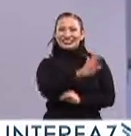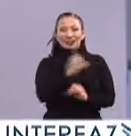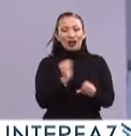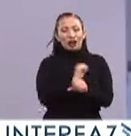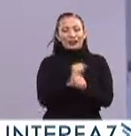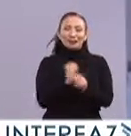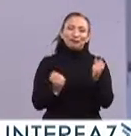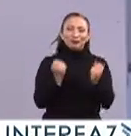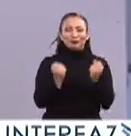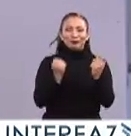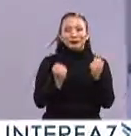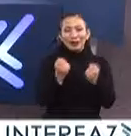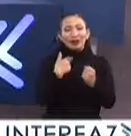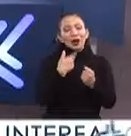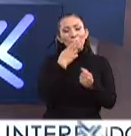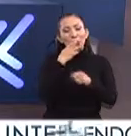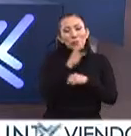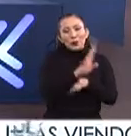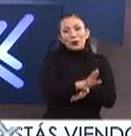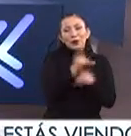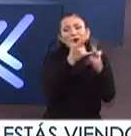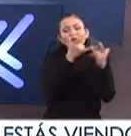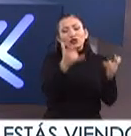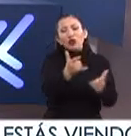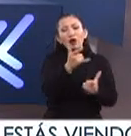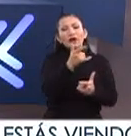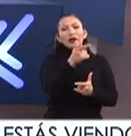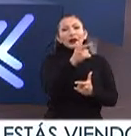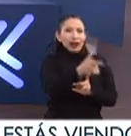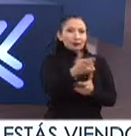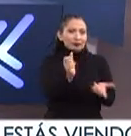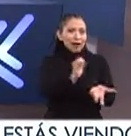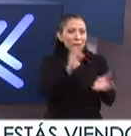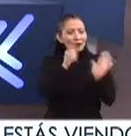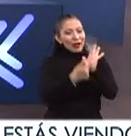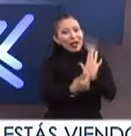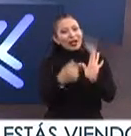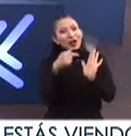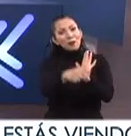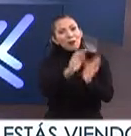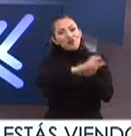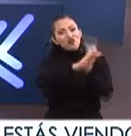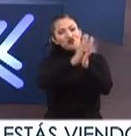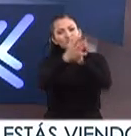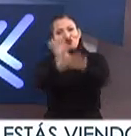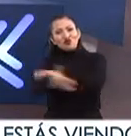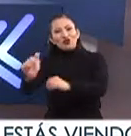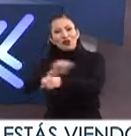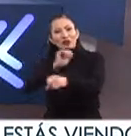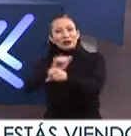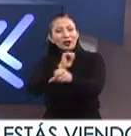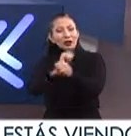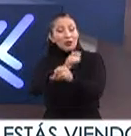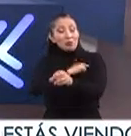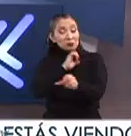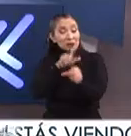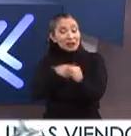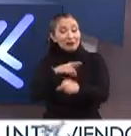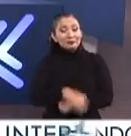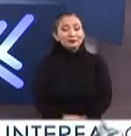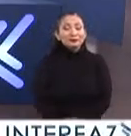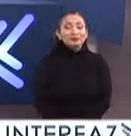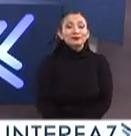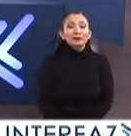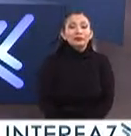qué tan importante es conservar esta historia que pues se revela a través de la evolución de estas máquinas que han sido tan esenciales para la